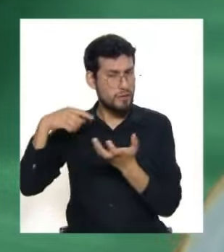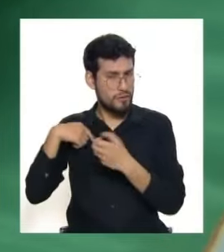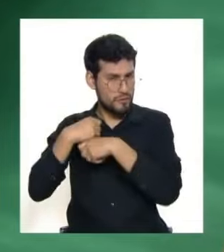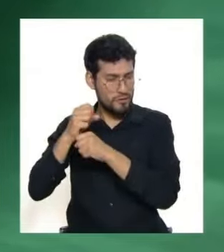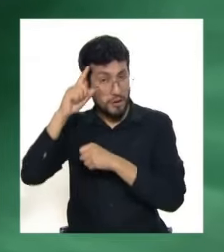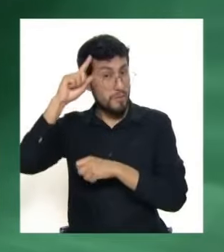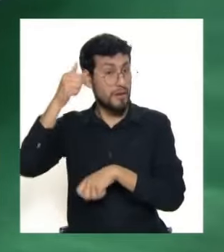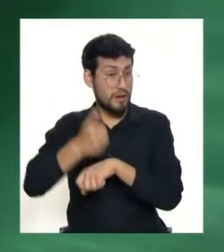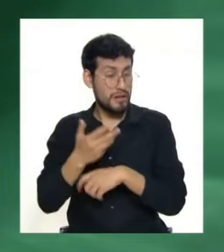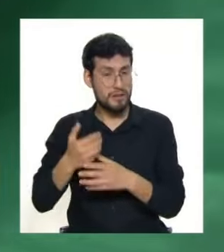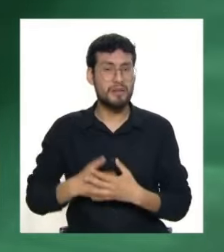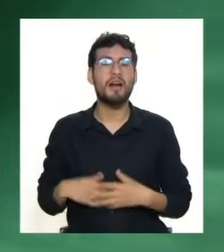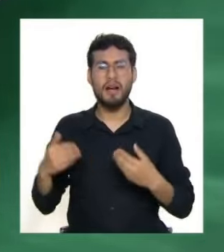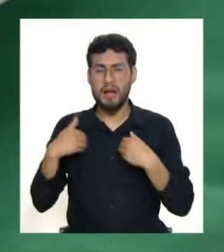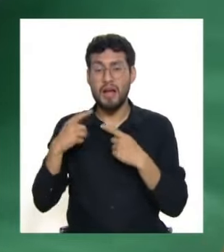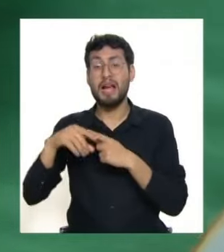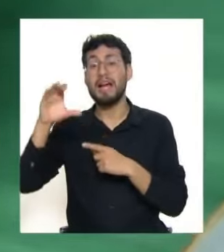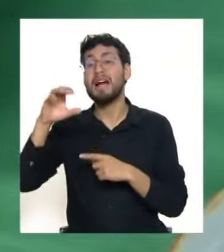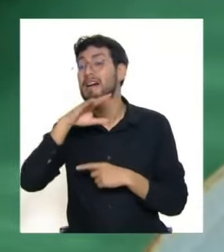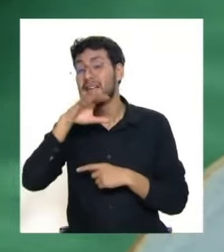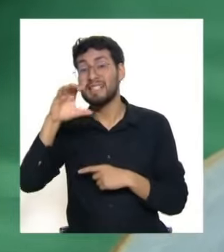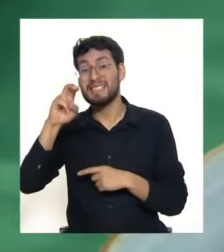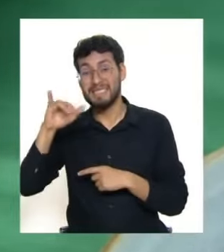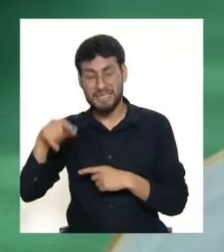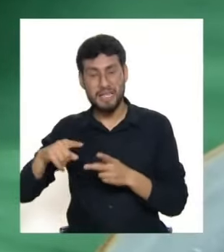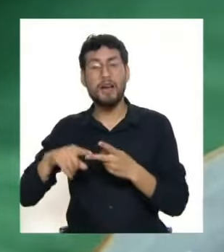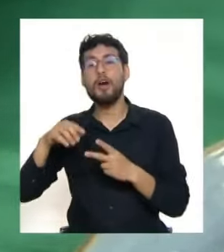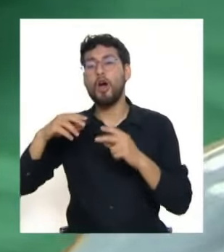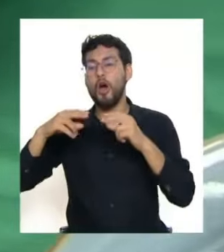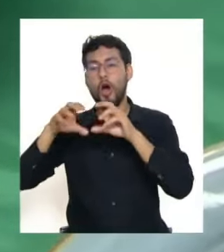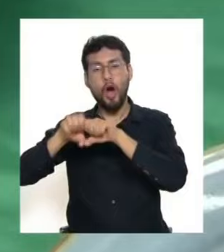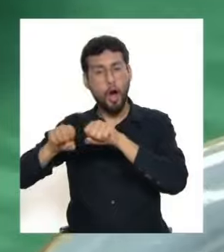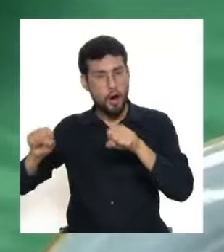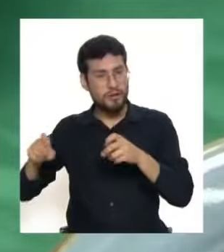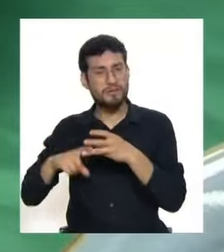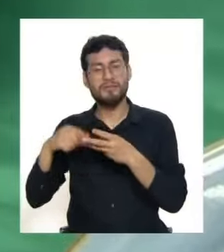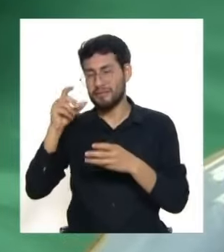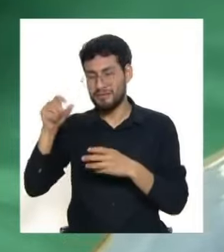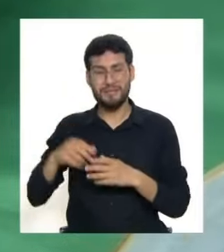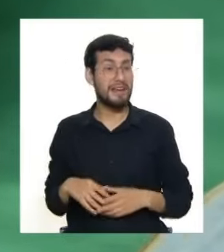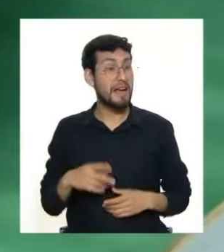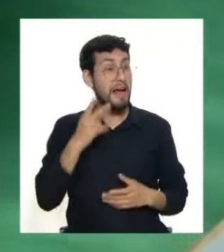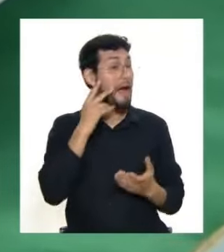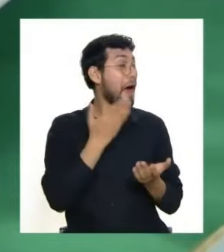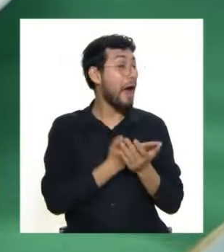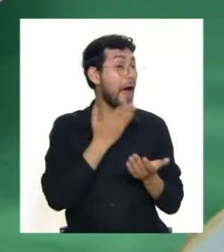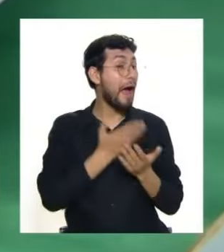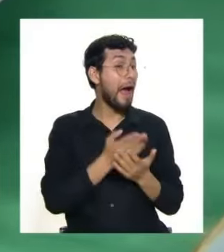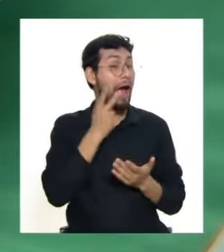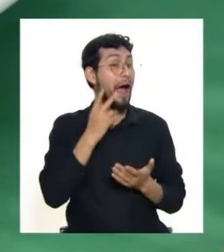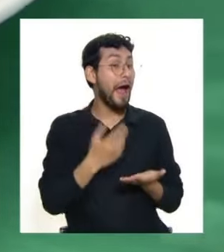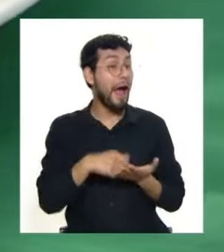hemos creado con los insumos que es cecina, chorizo y sus maduritos que tenemos ahí.